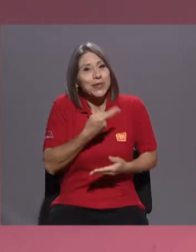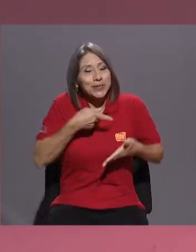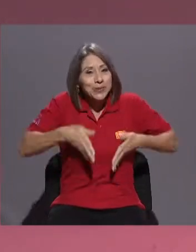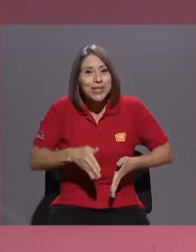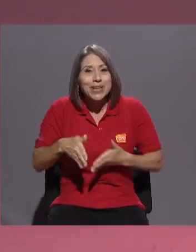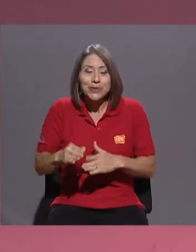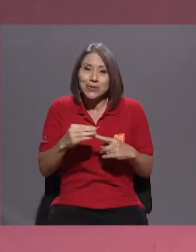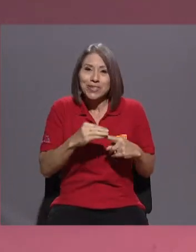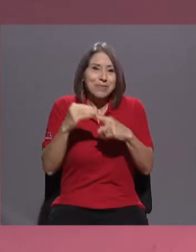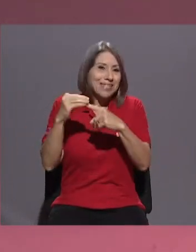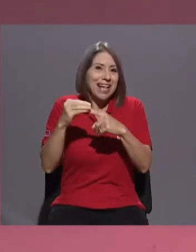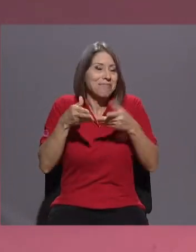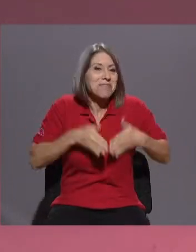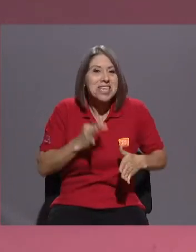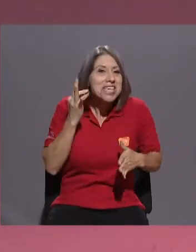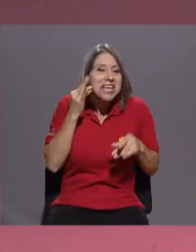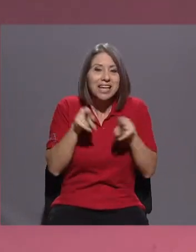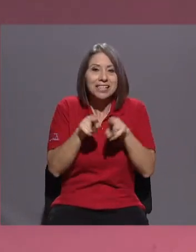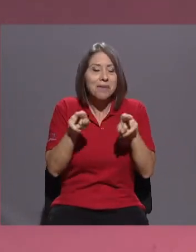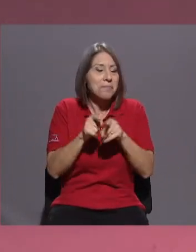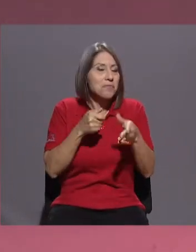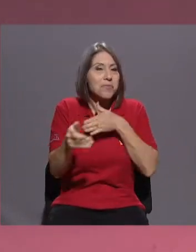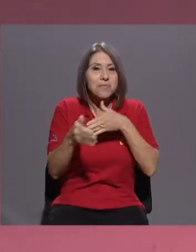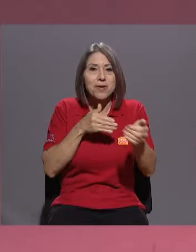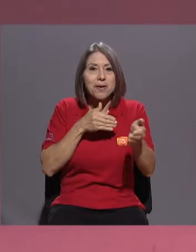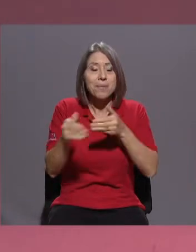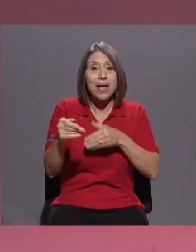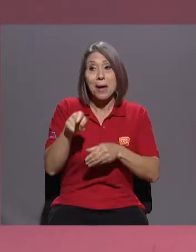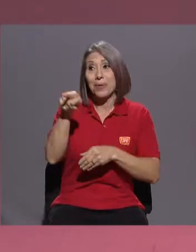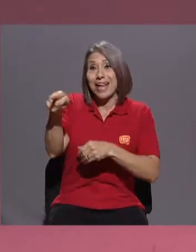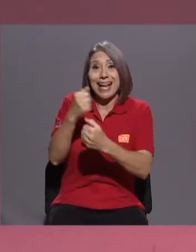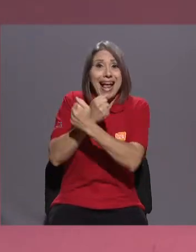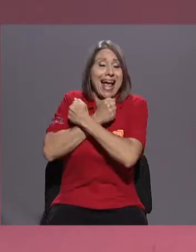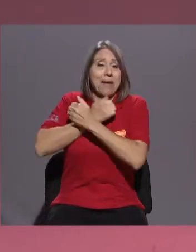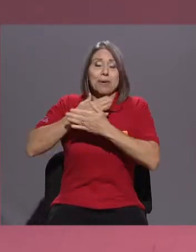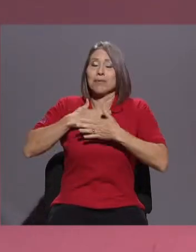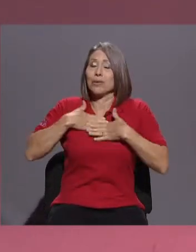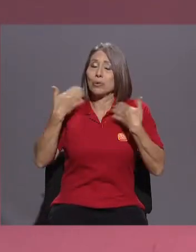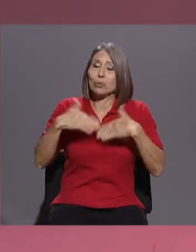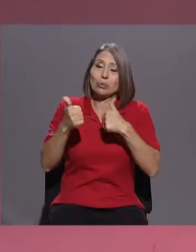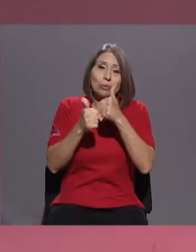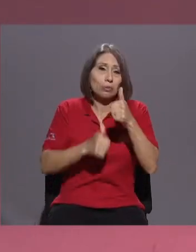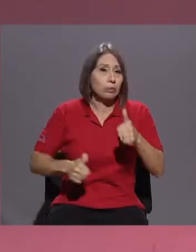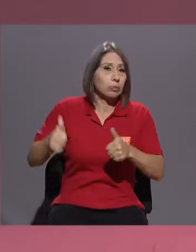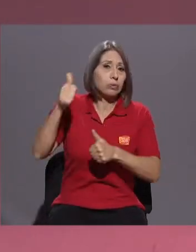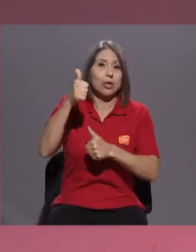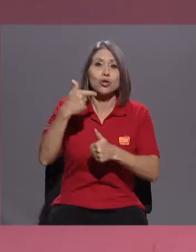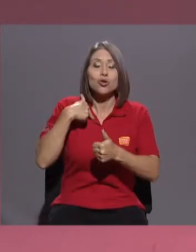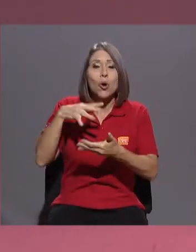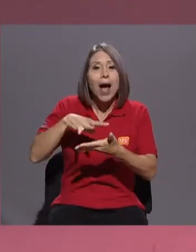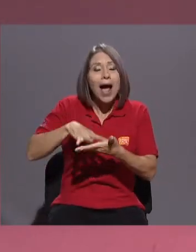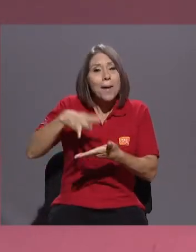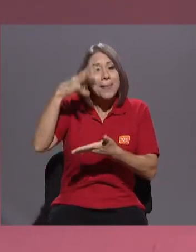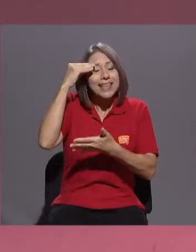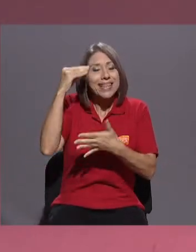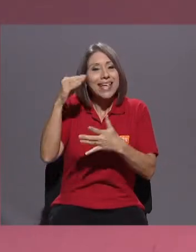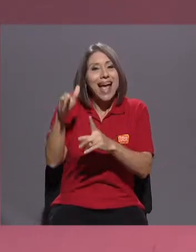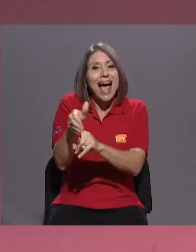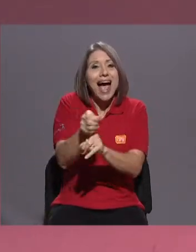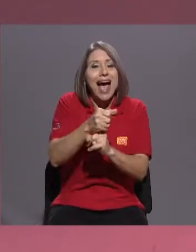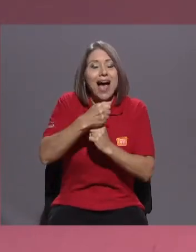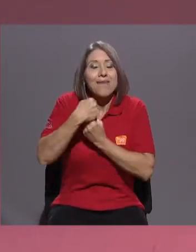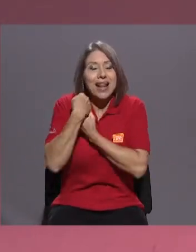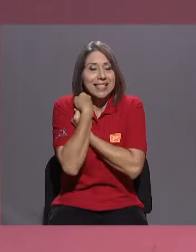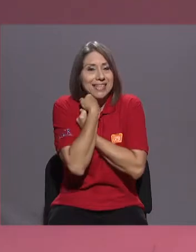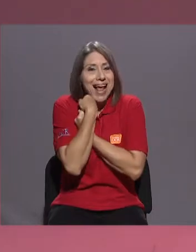Son algo especial Hijas Lo que sea Porque Él me ama Sobre todas las cosas Aprendí A abrazarlo